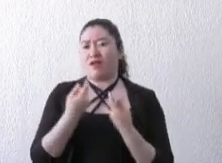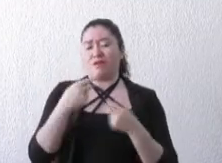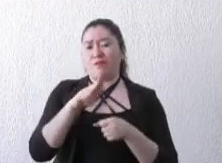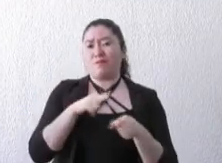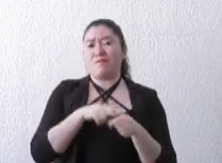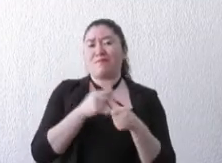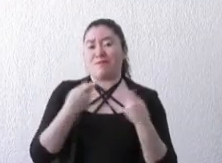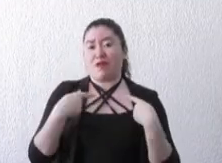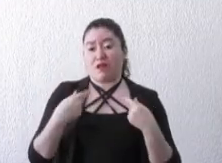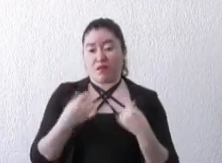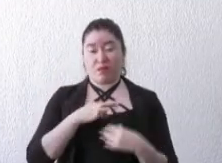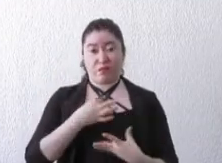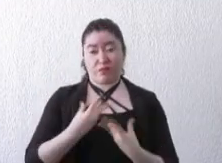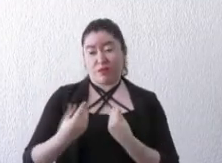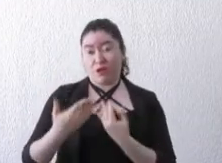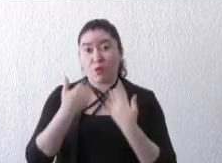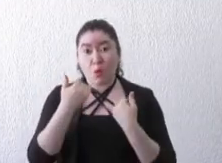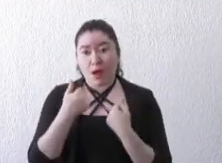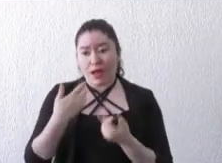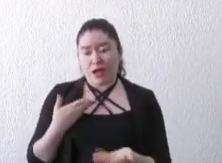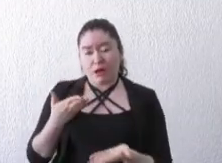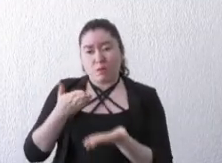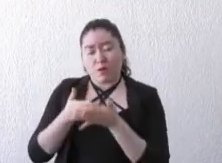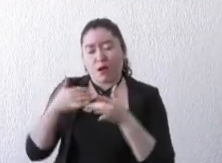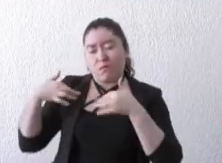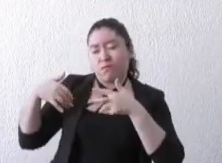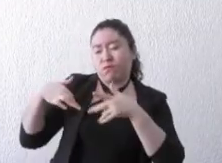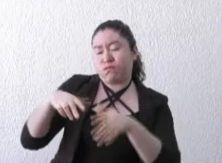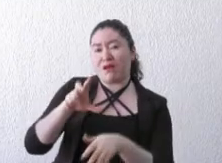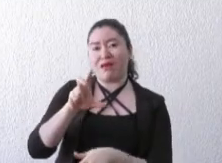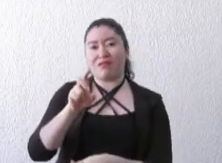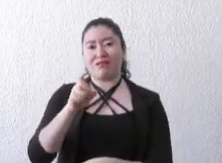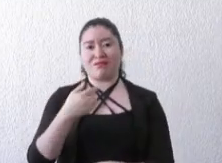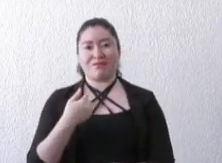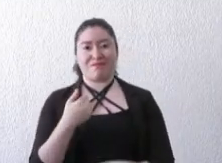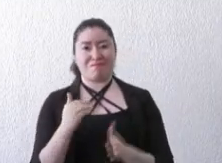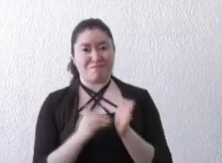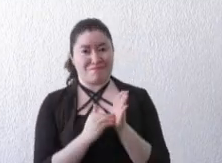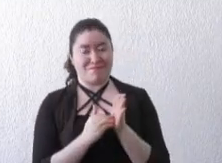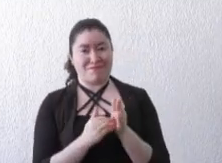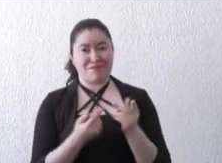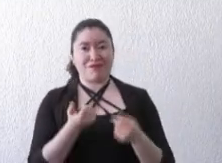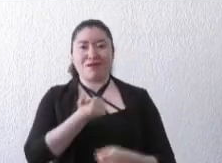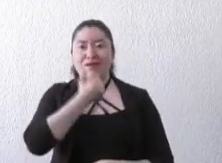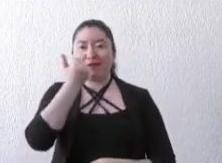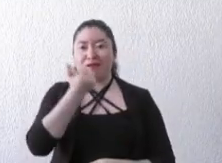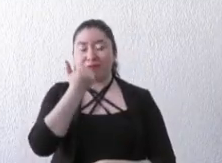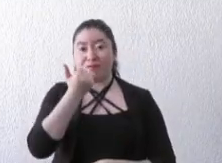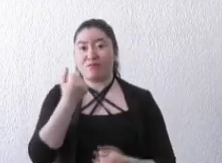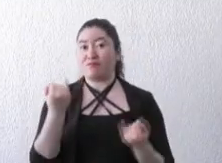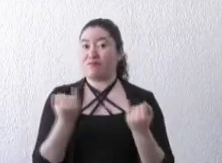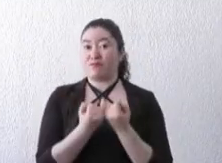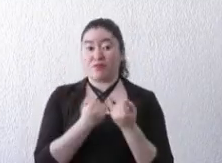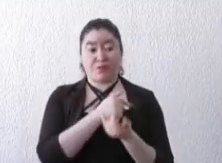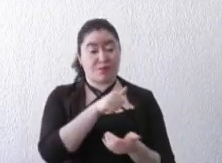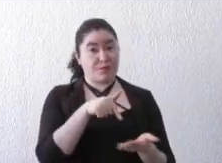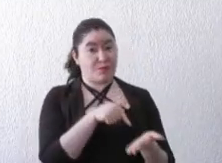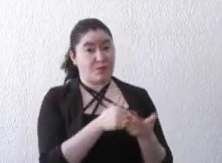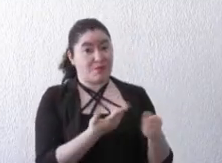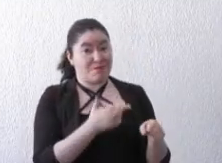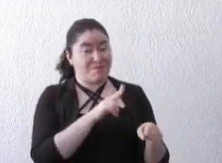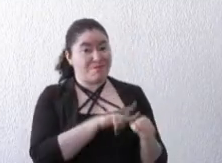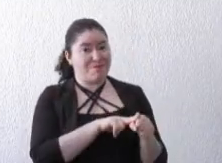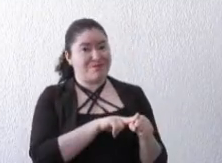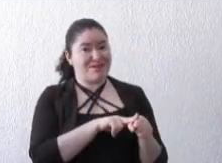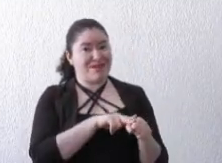alrededor de 30,000 estudiantes y también la zona de hospitales. Este Faro Cosmos